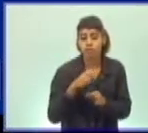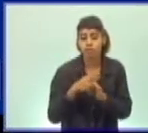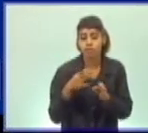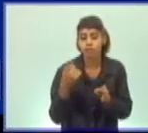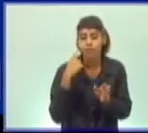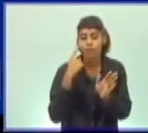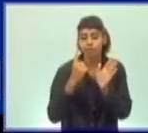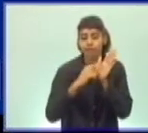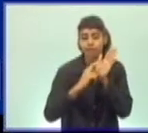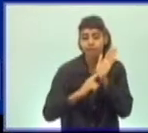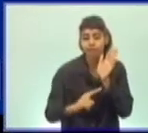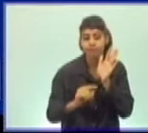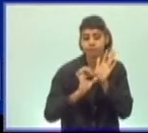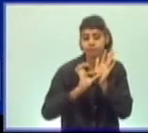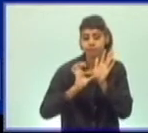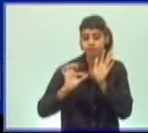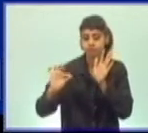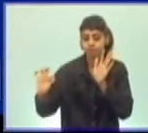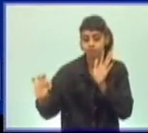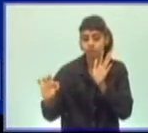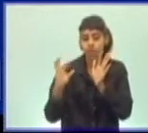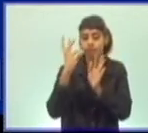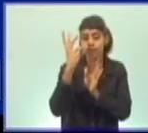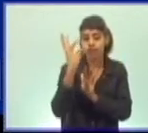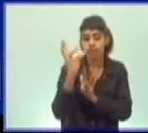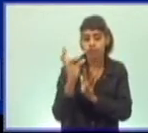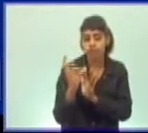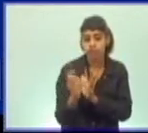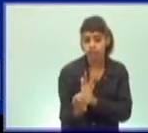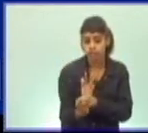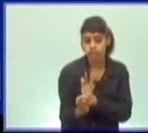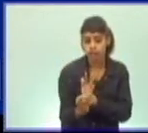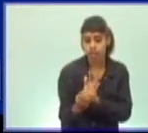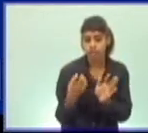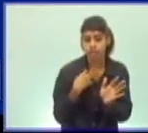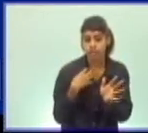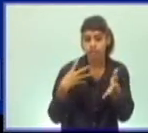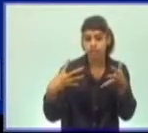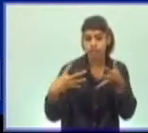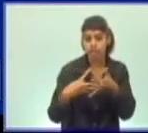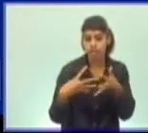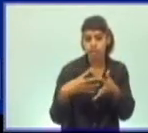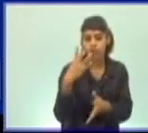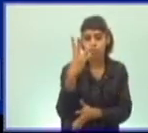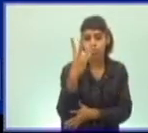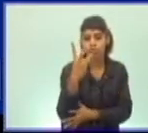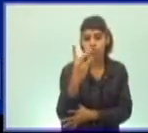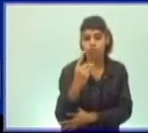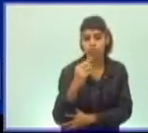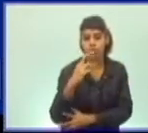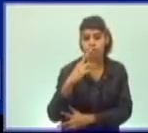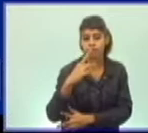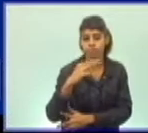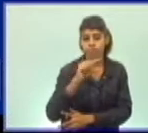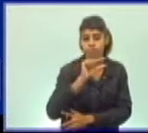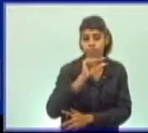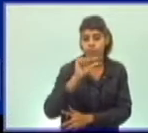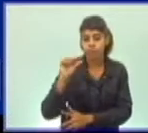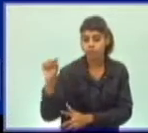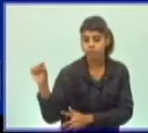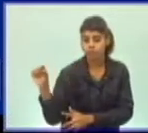¿verdad? ¿Por qué? Porque la cantidad de niveles de energía coincide con el número del periodo, que es lo que ustedes están observando